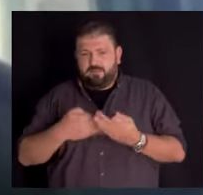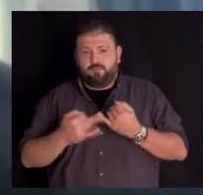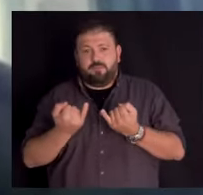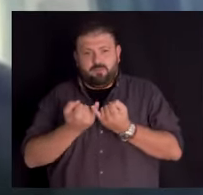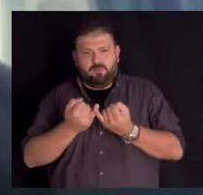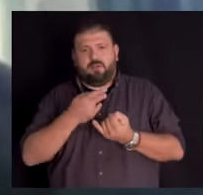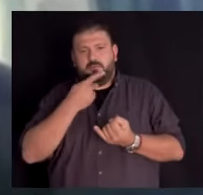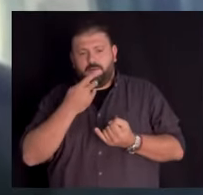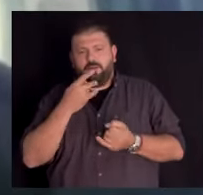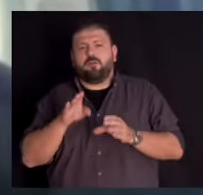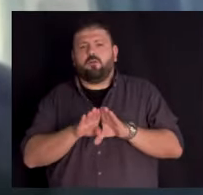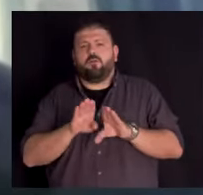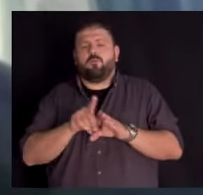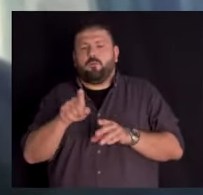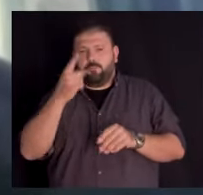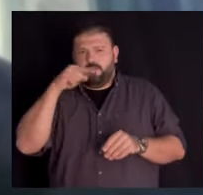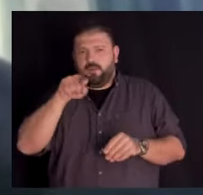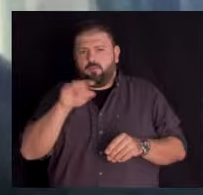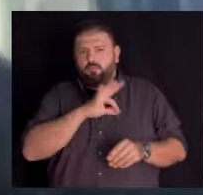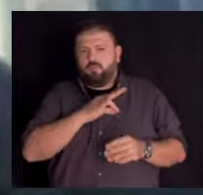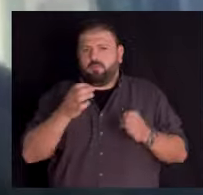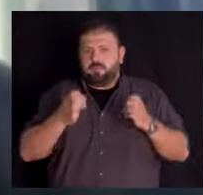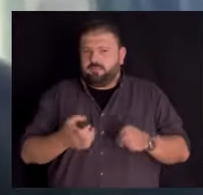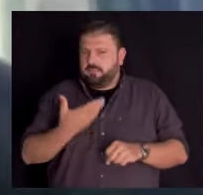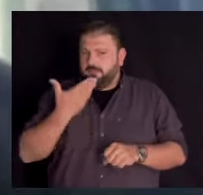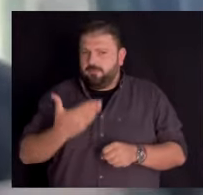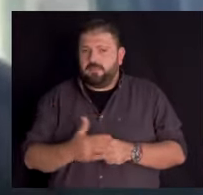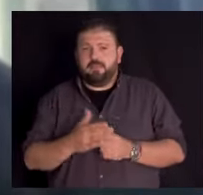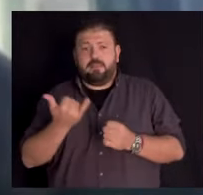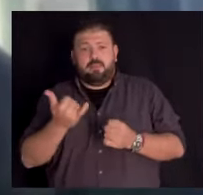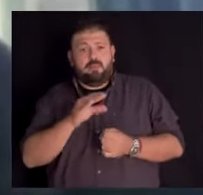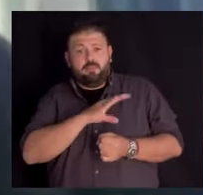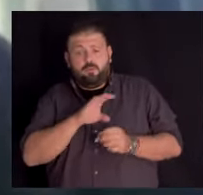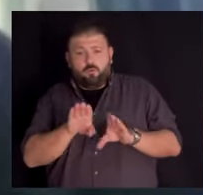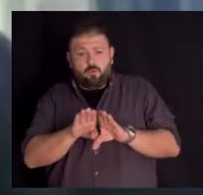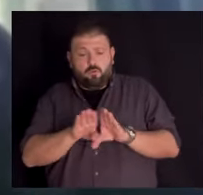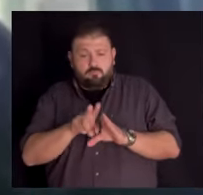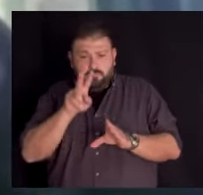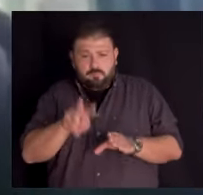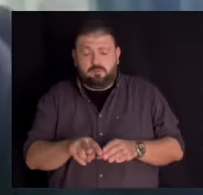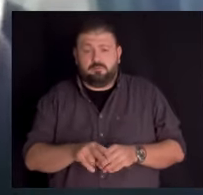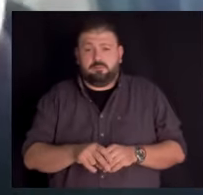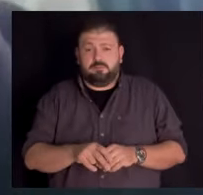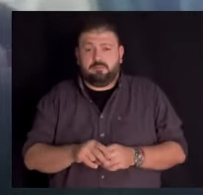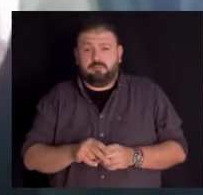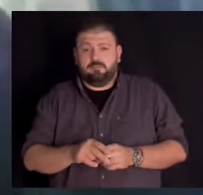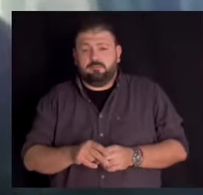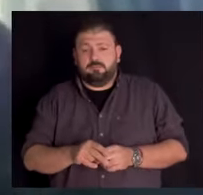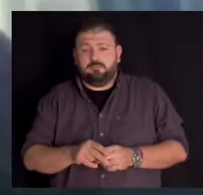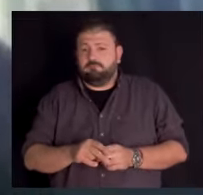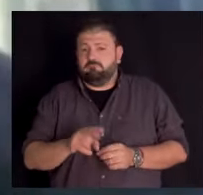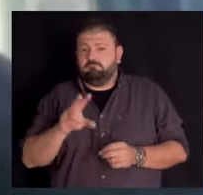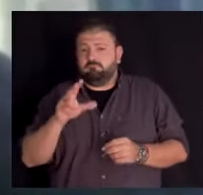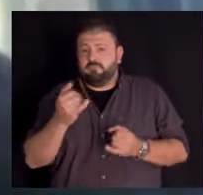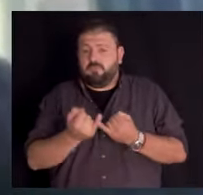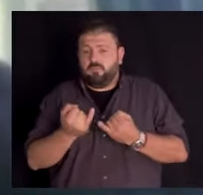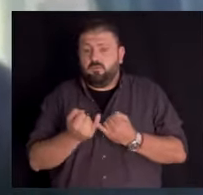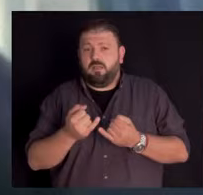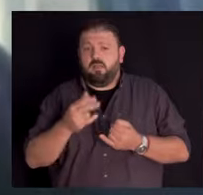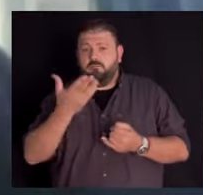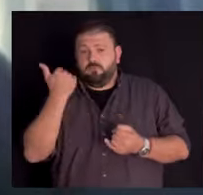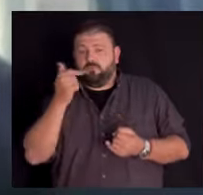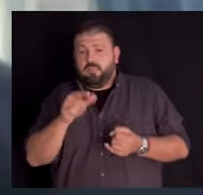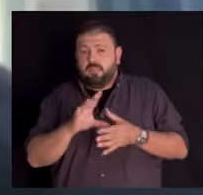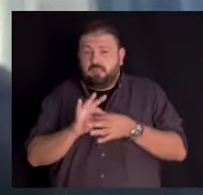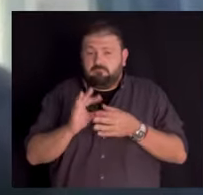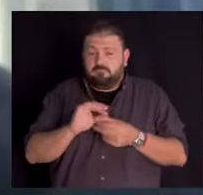estar bien, el Fluye, ¿sí? Y bueno, como generalidad, pues no sé, adelante, Ari, si hay